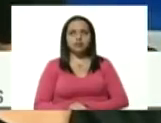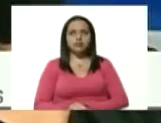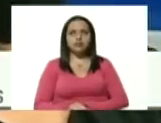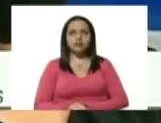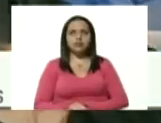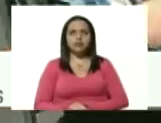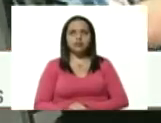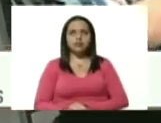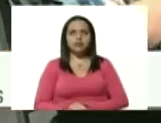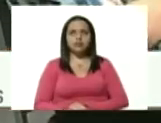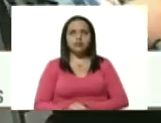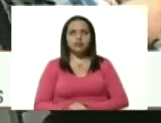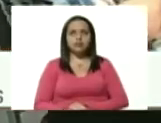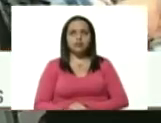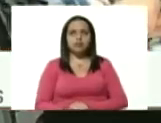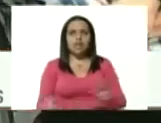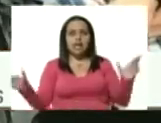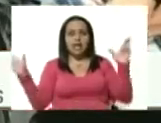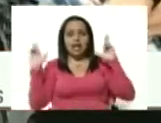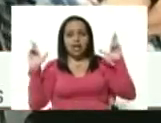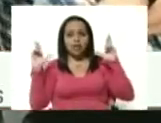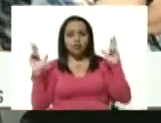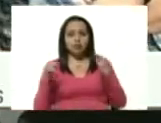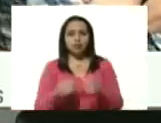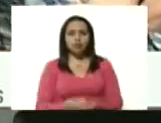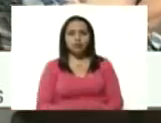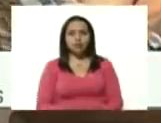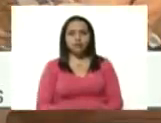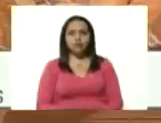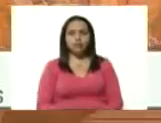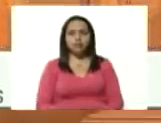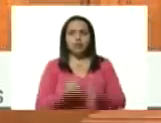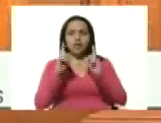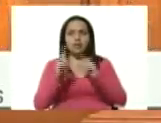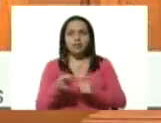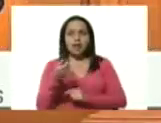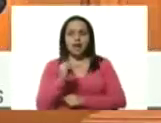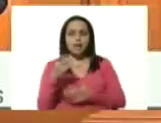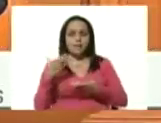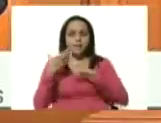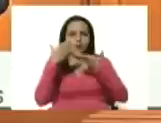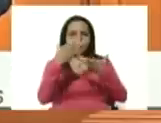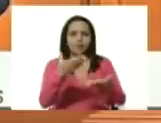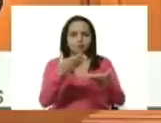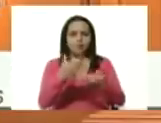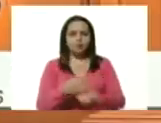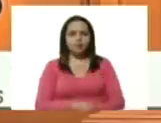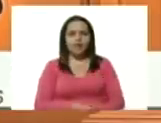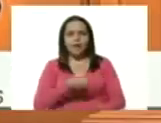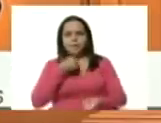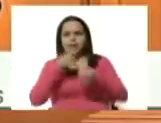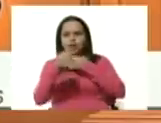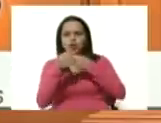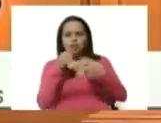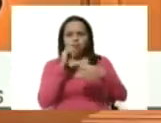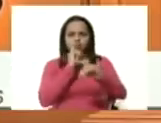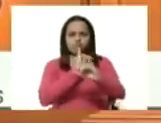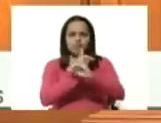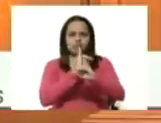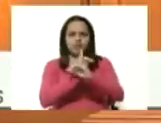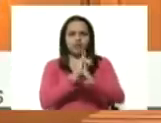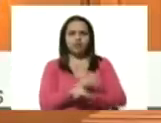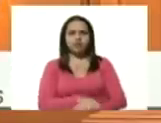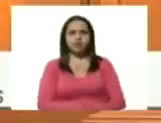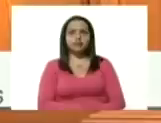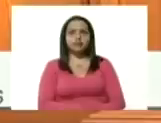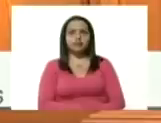de la radio, y también ha habido un premio al periodismo digital,